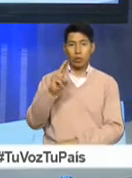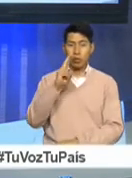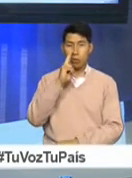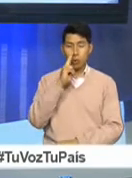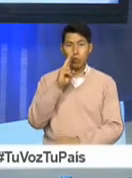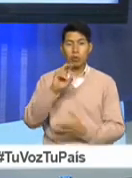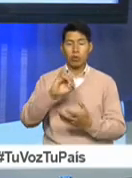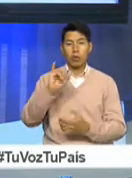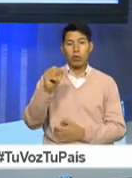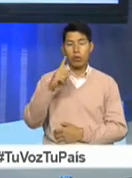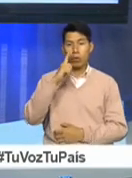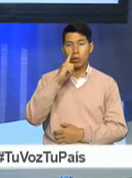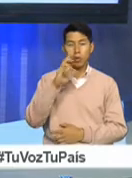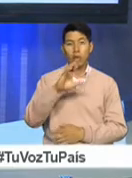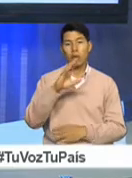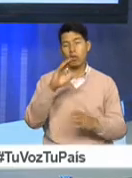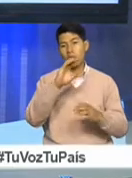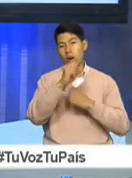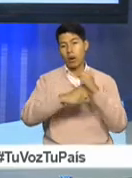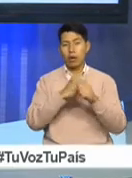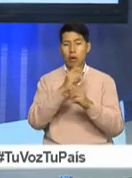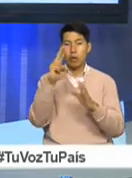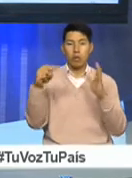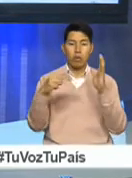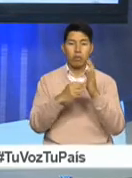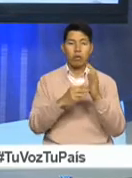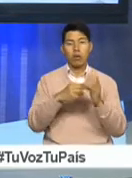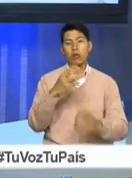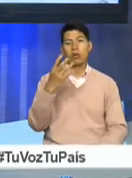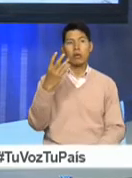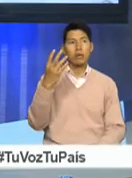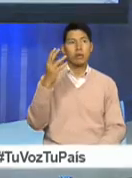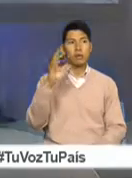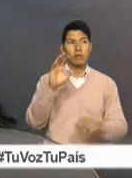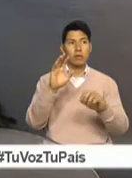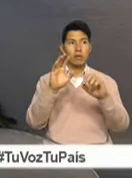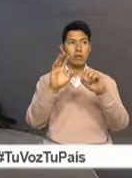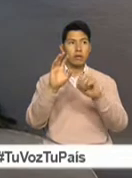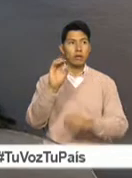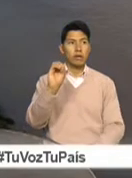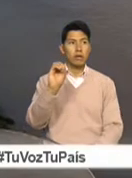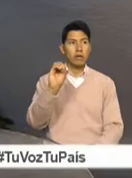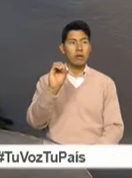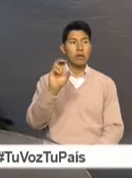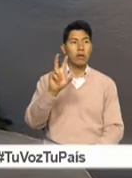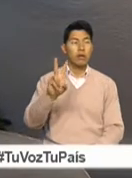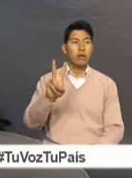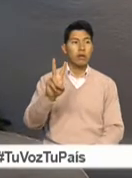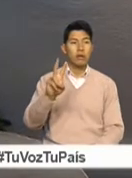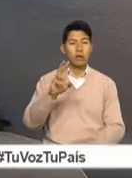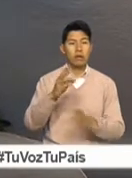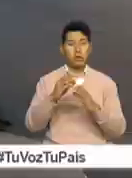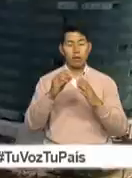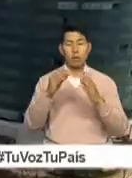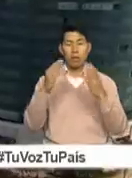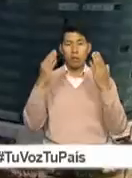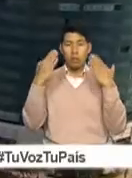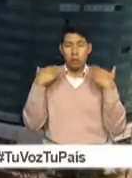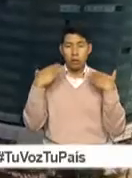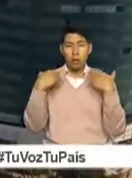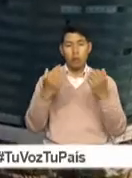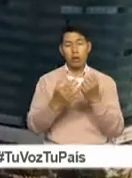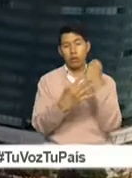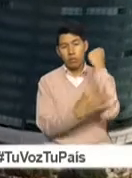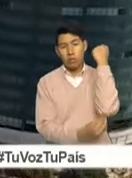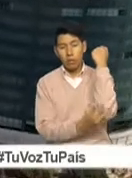guayaquil es una de las ciudades que más redujo la pobreza en esta última década la reducción de la pobreza en el